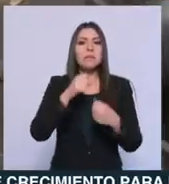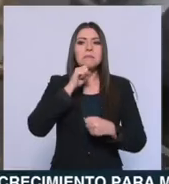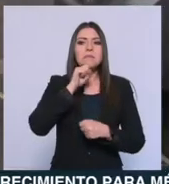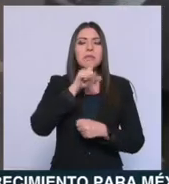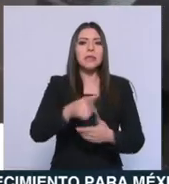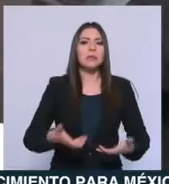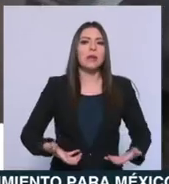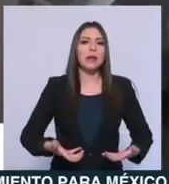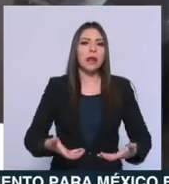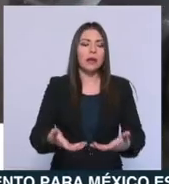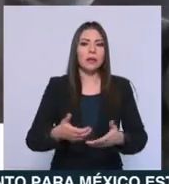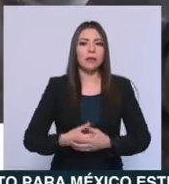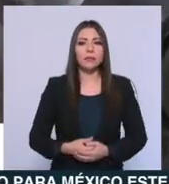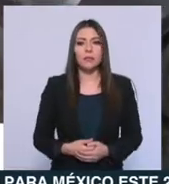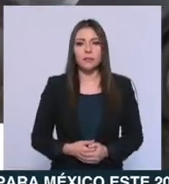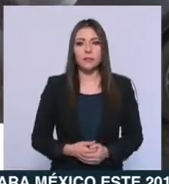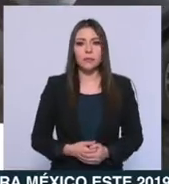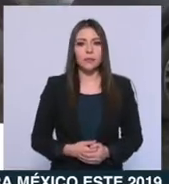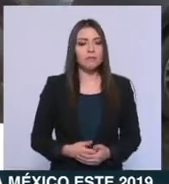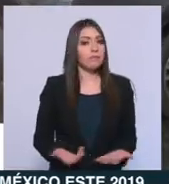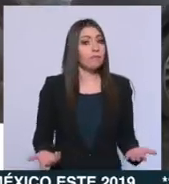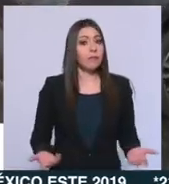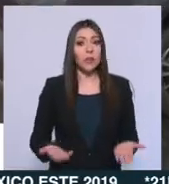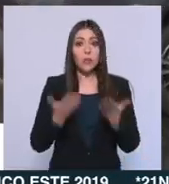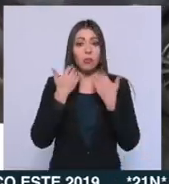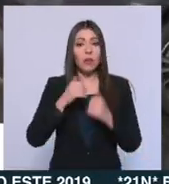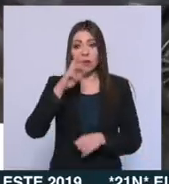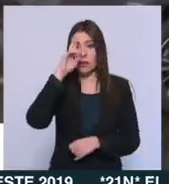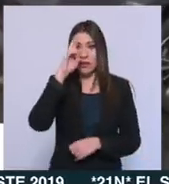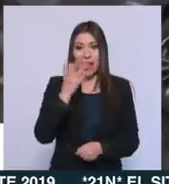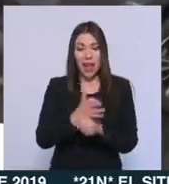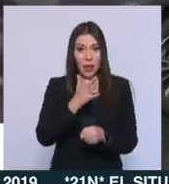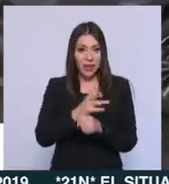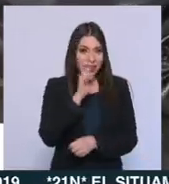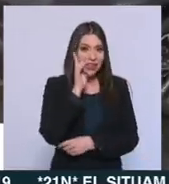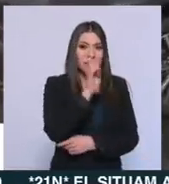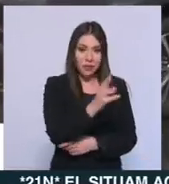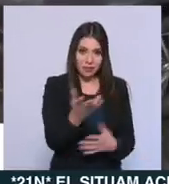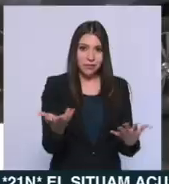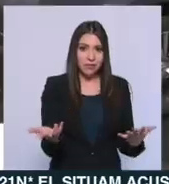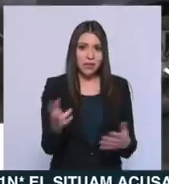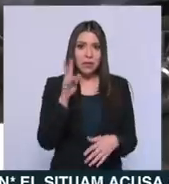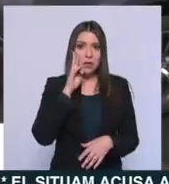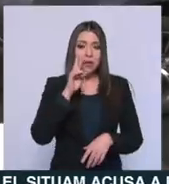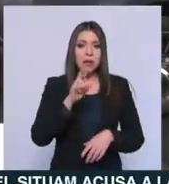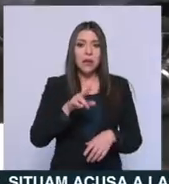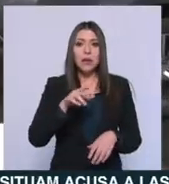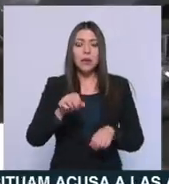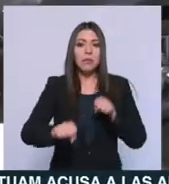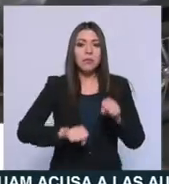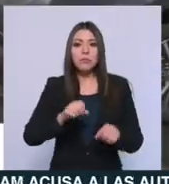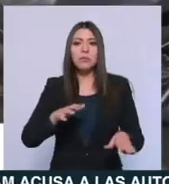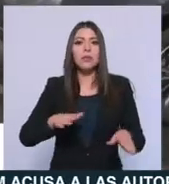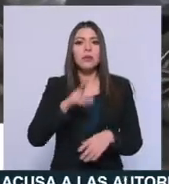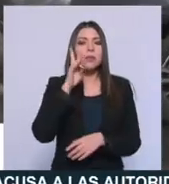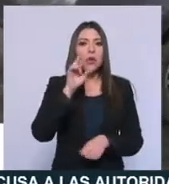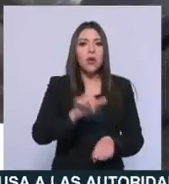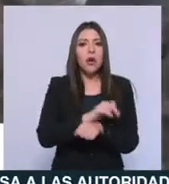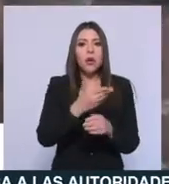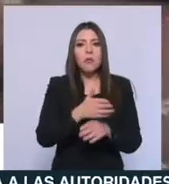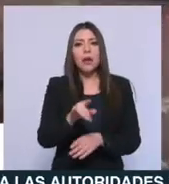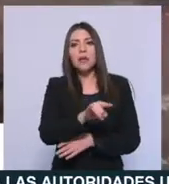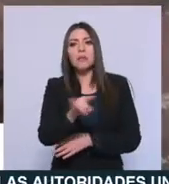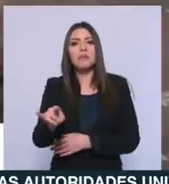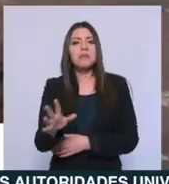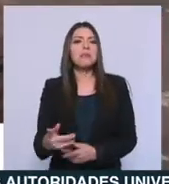No respeta. Velo ahorita. Él ahorita se aventó a lo que estoy diciendo, hasta el del blanco hace para allá y también le